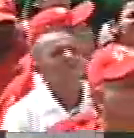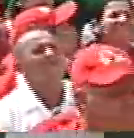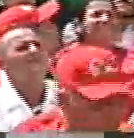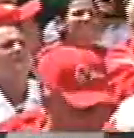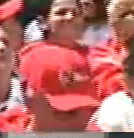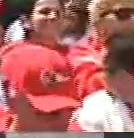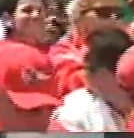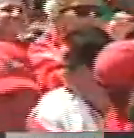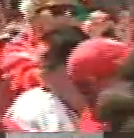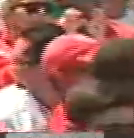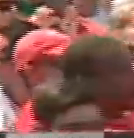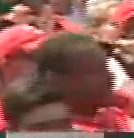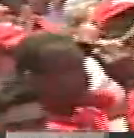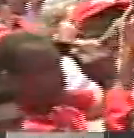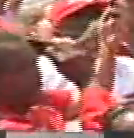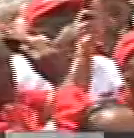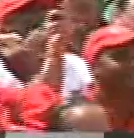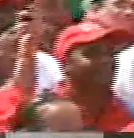Bueno, continúe adelante.